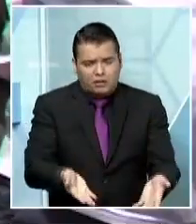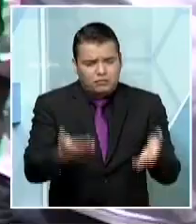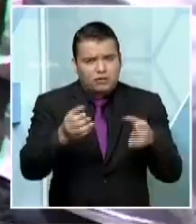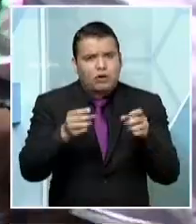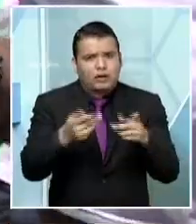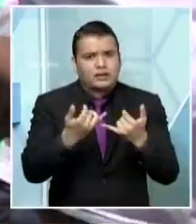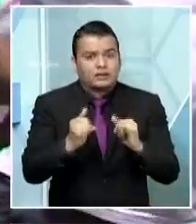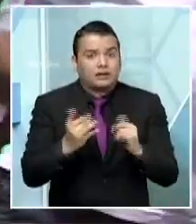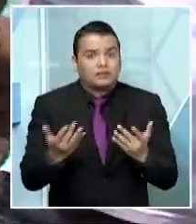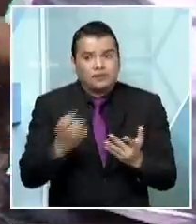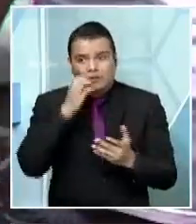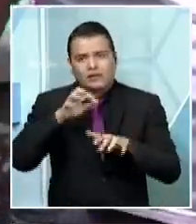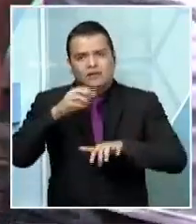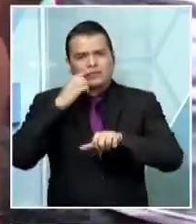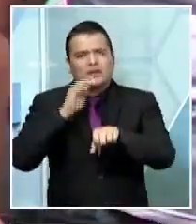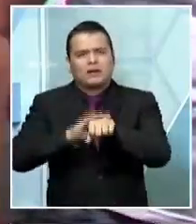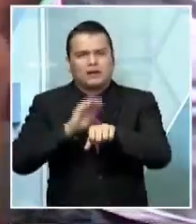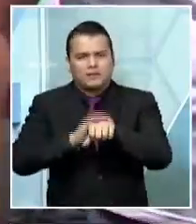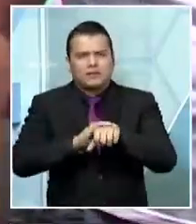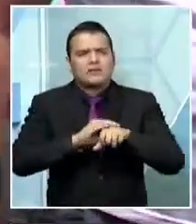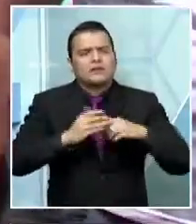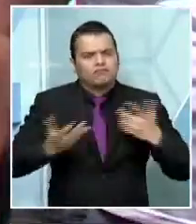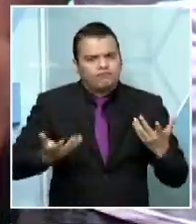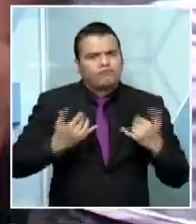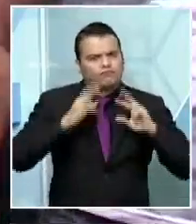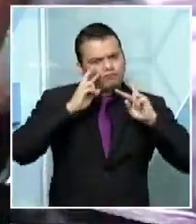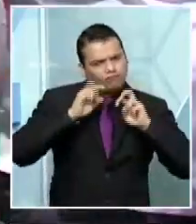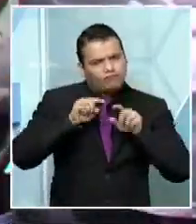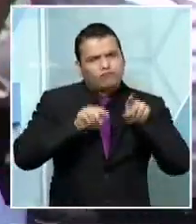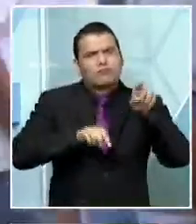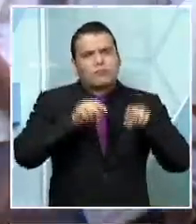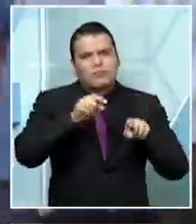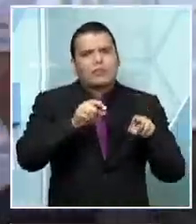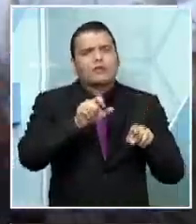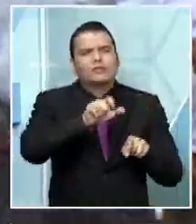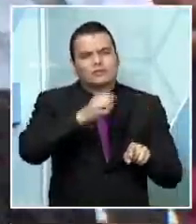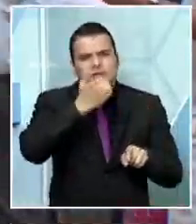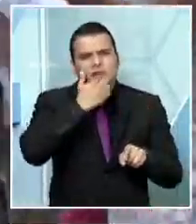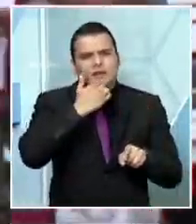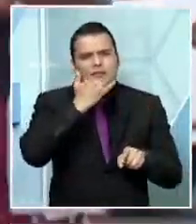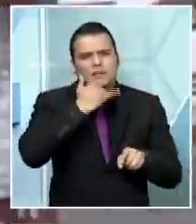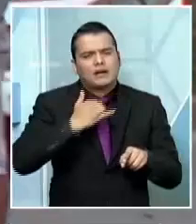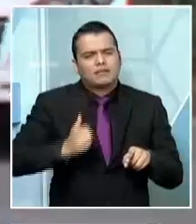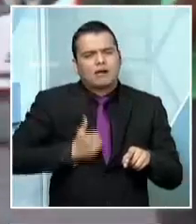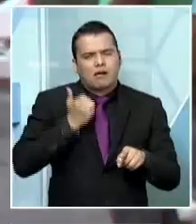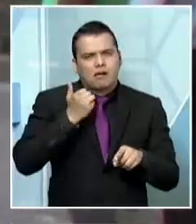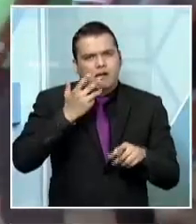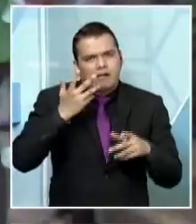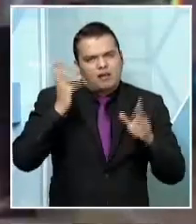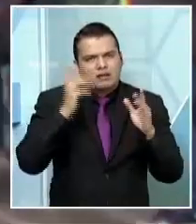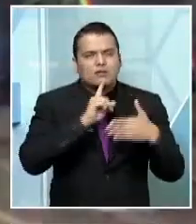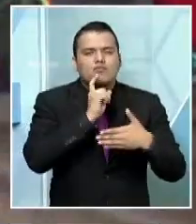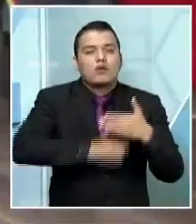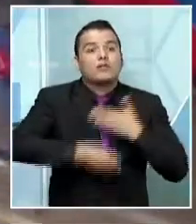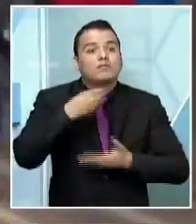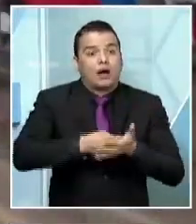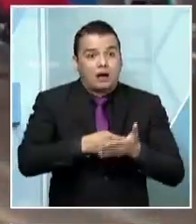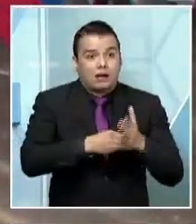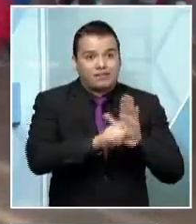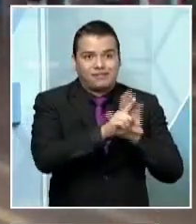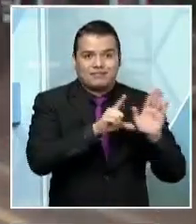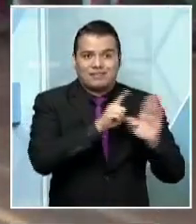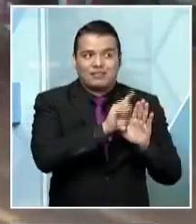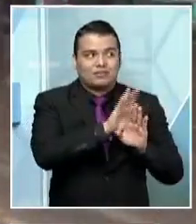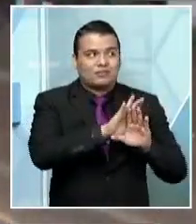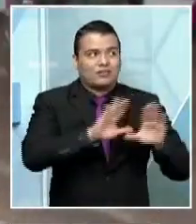anunció que en la Secretaría hay varios procesos de investigación en contra de agentes de tránsito que han realizado procedimientos de manera irregular. Si se han presentado